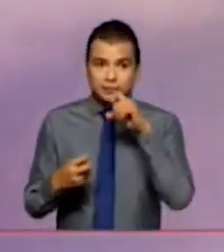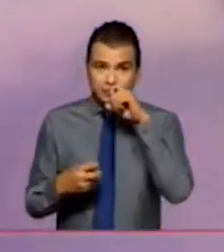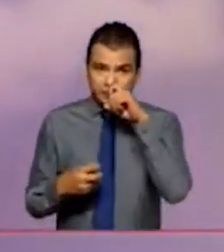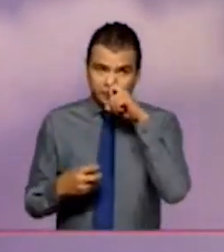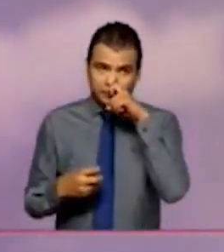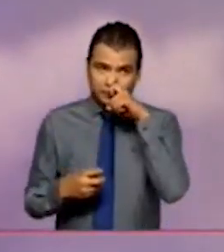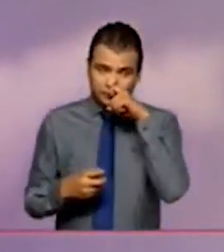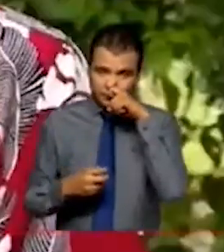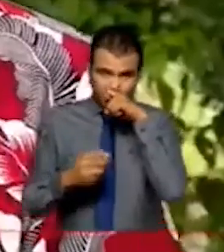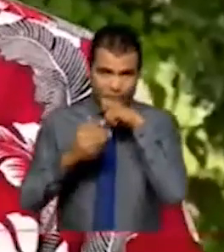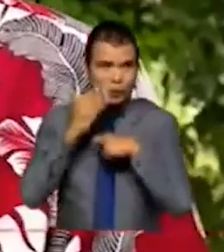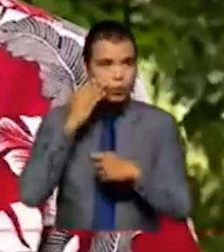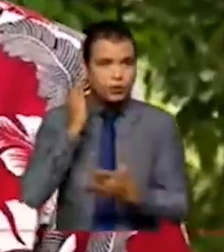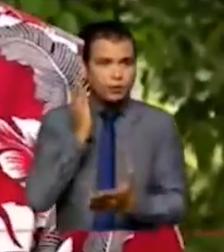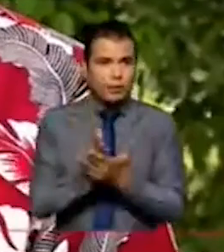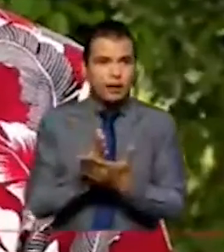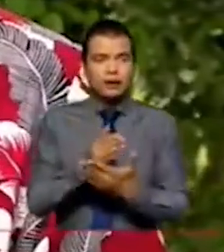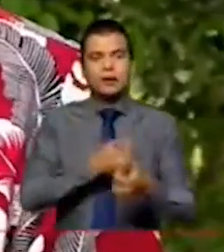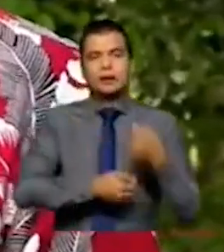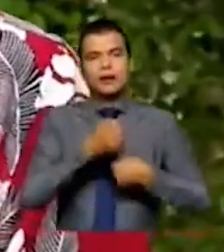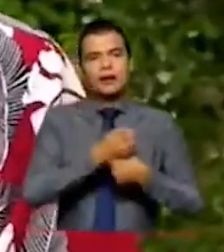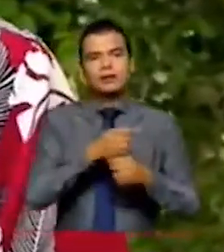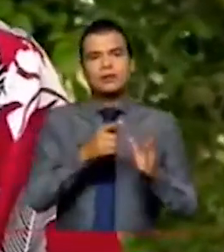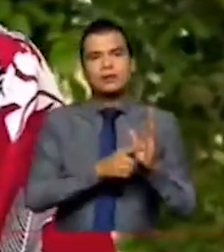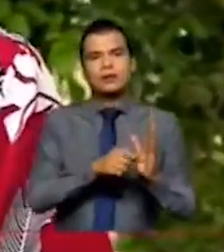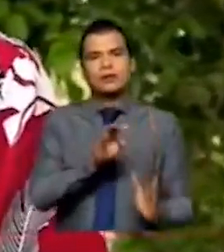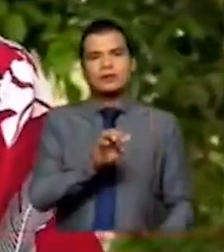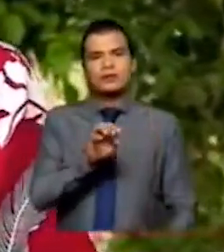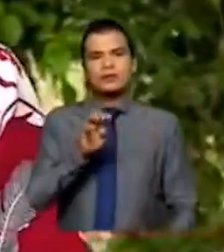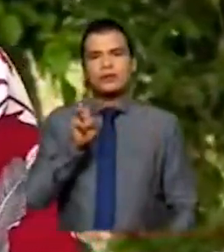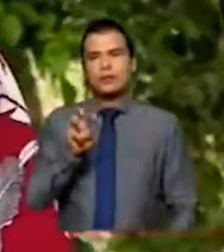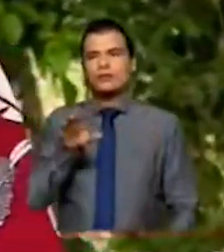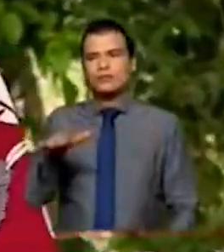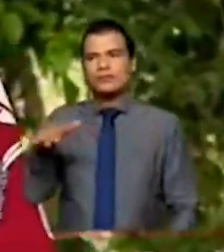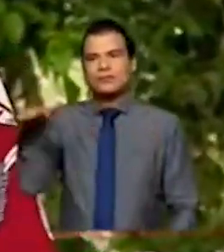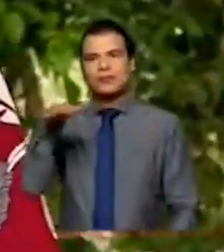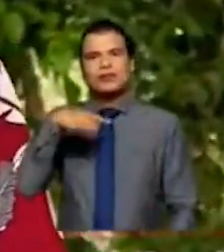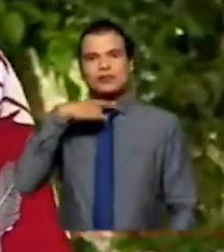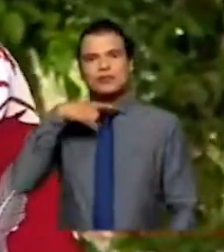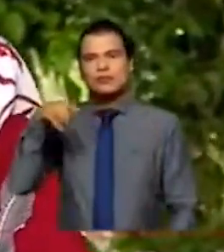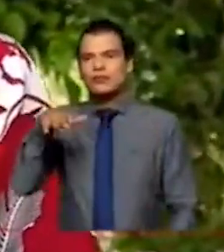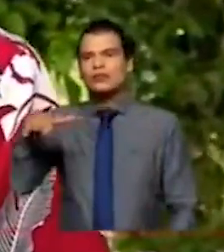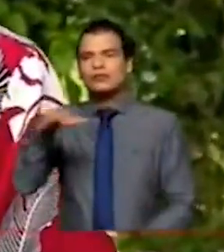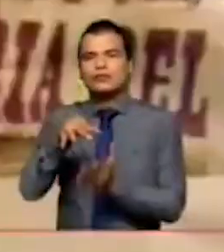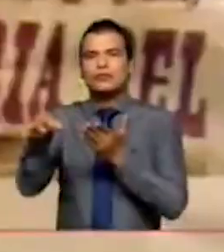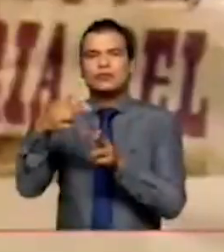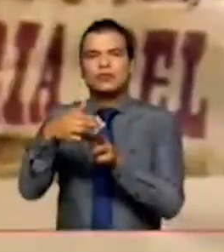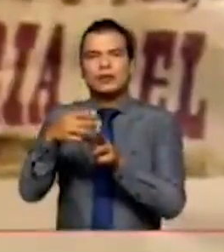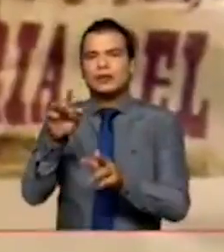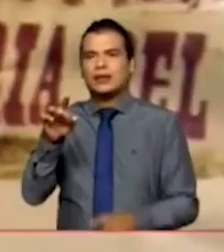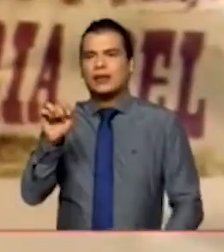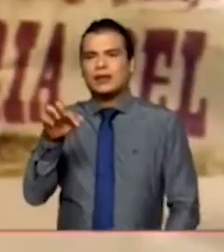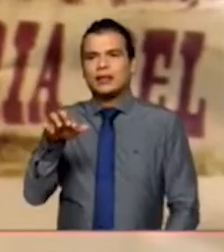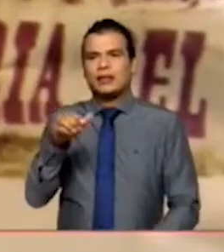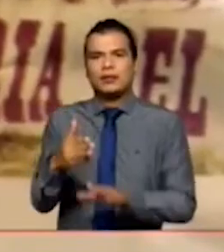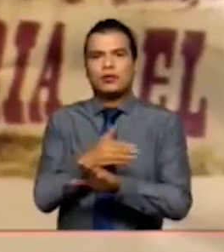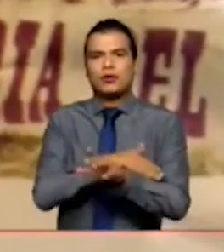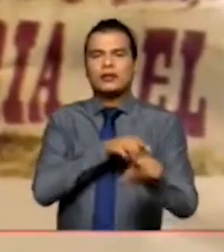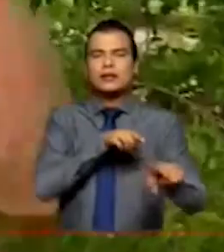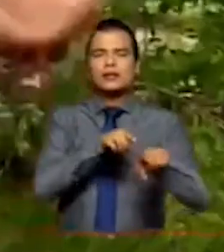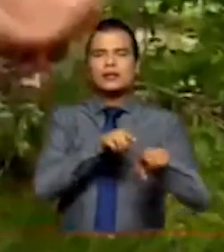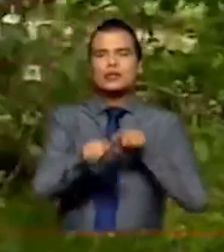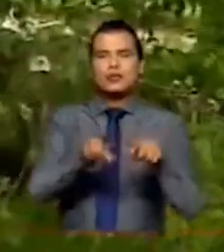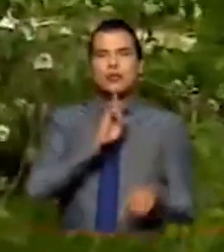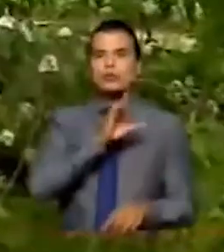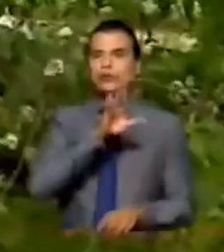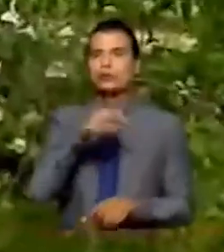accidente fue en el año 98, en Dapa, en las prácticas para la válida nacional de campeonato de downhill.